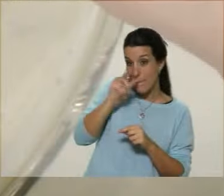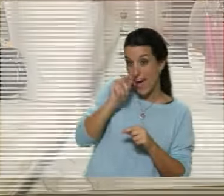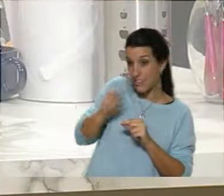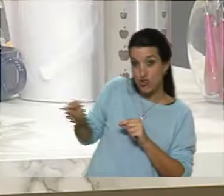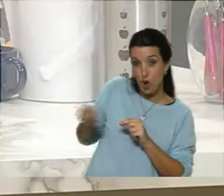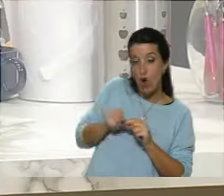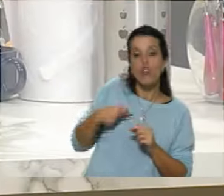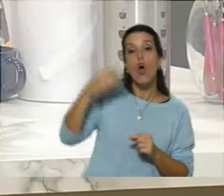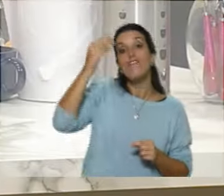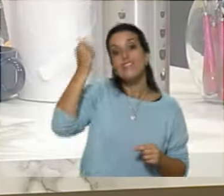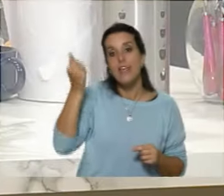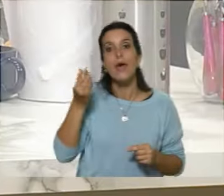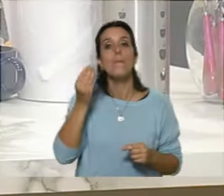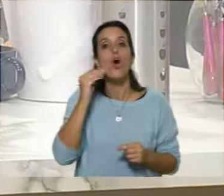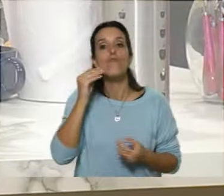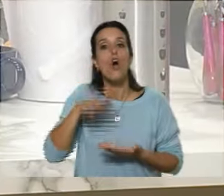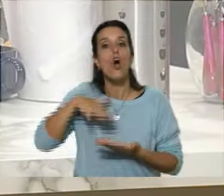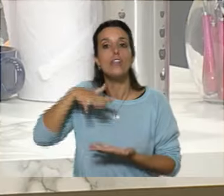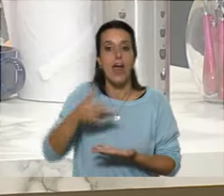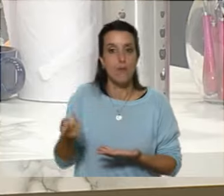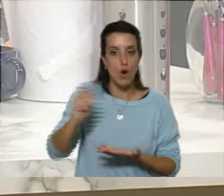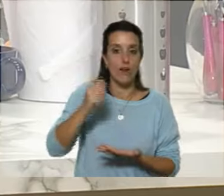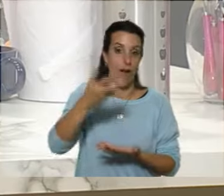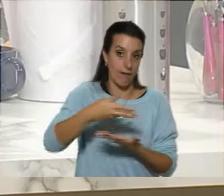olvidé. Acá está, se lo vas a agregar a la harina.